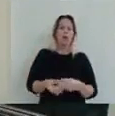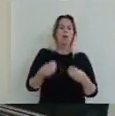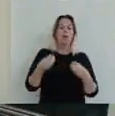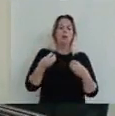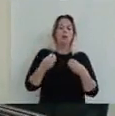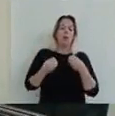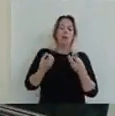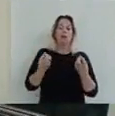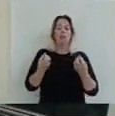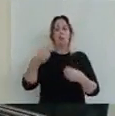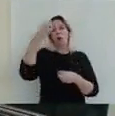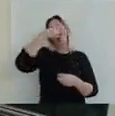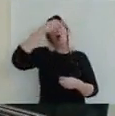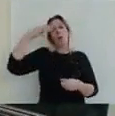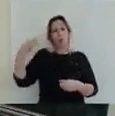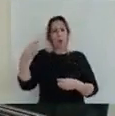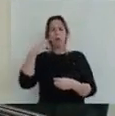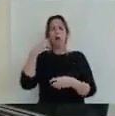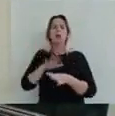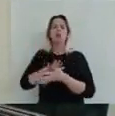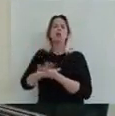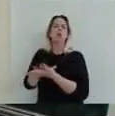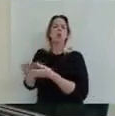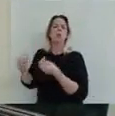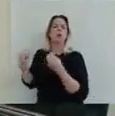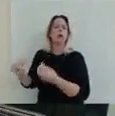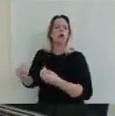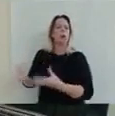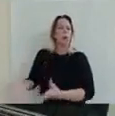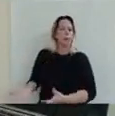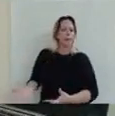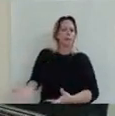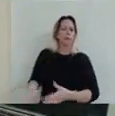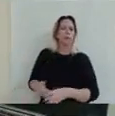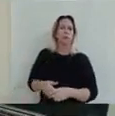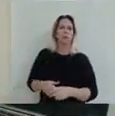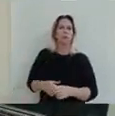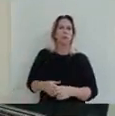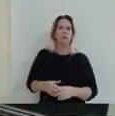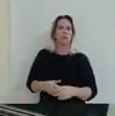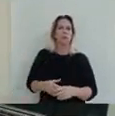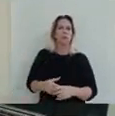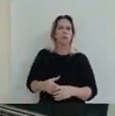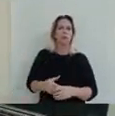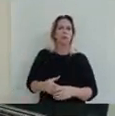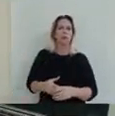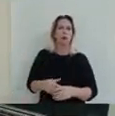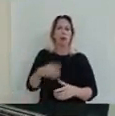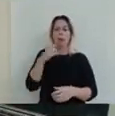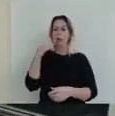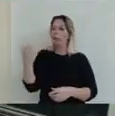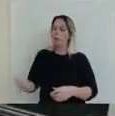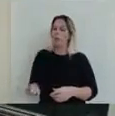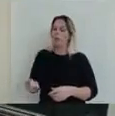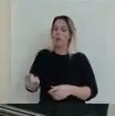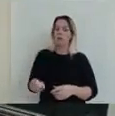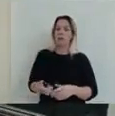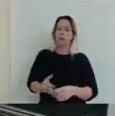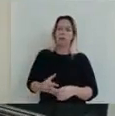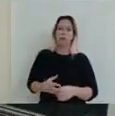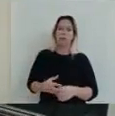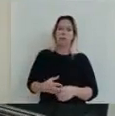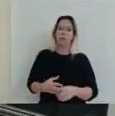Corrientes actualmente para garantizar la potabilización del agua que consumimos. En base a